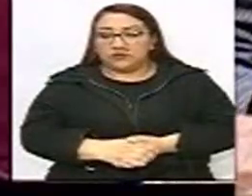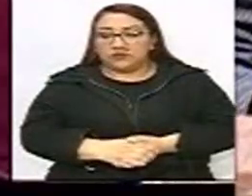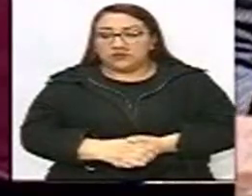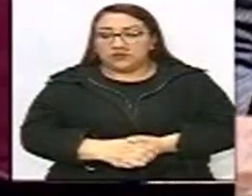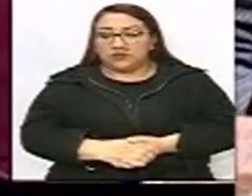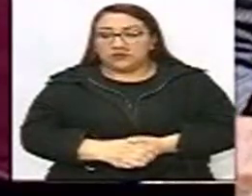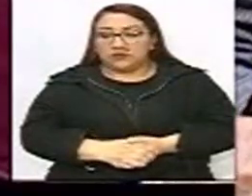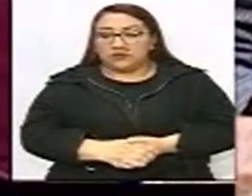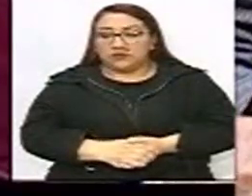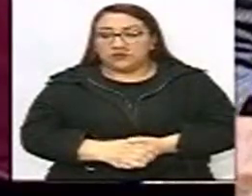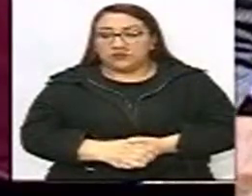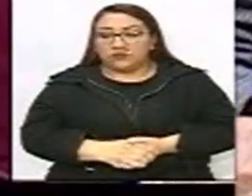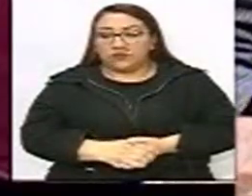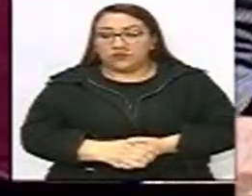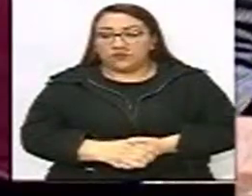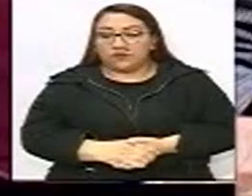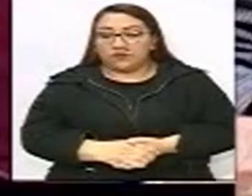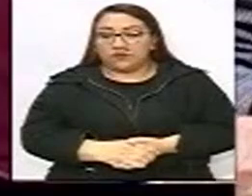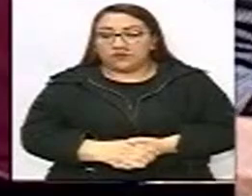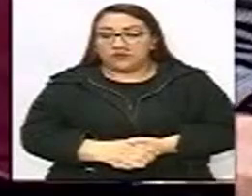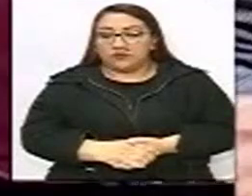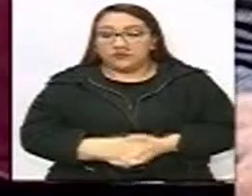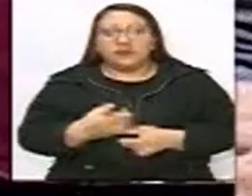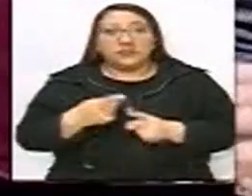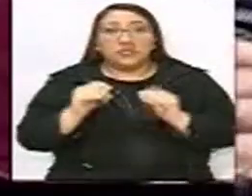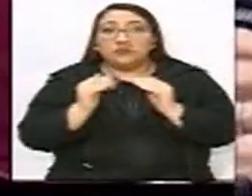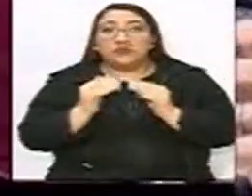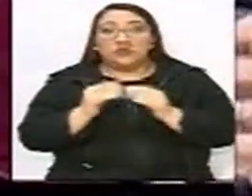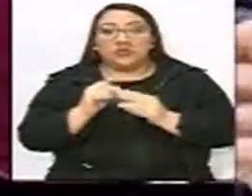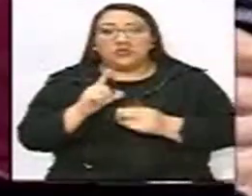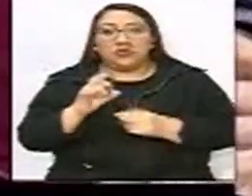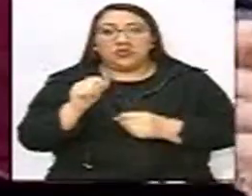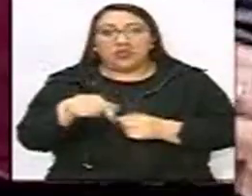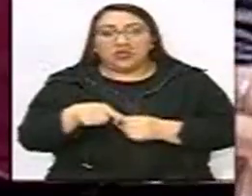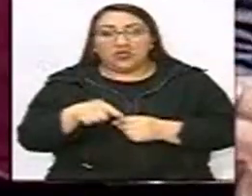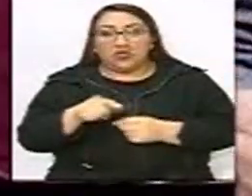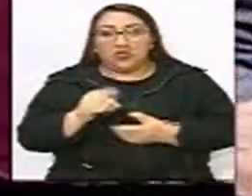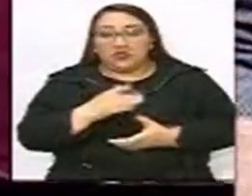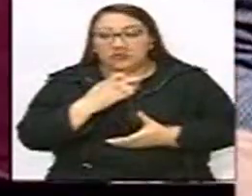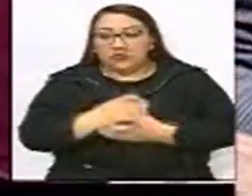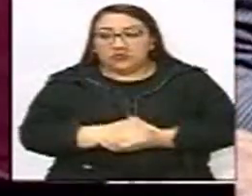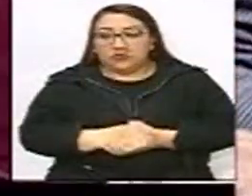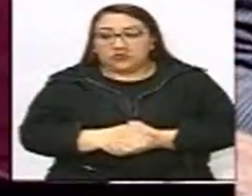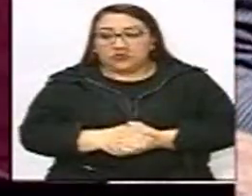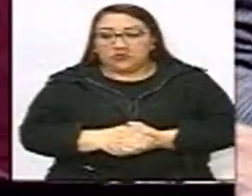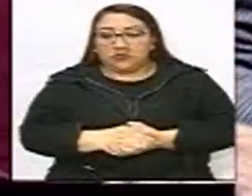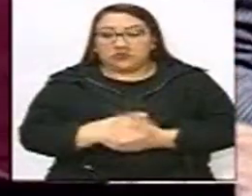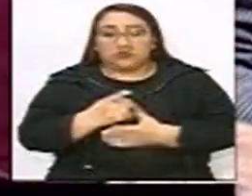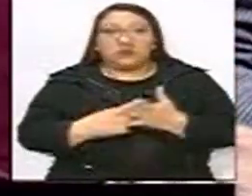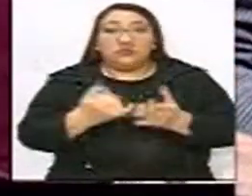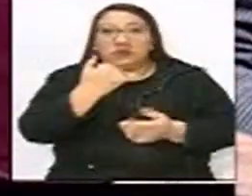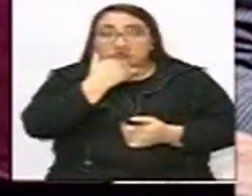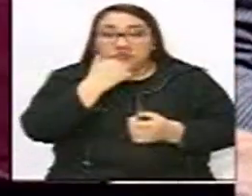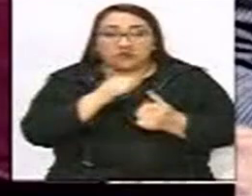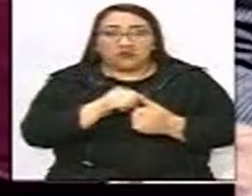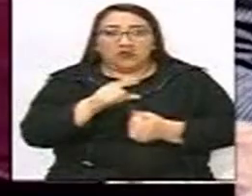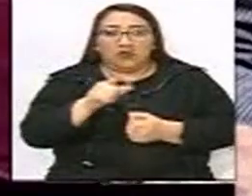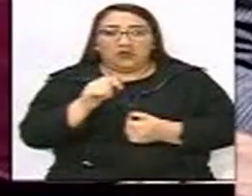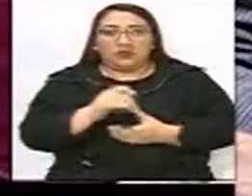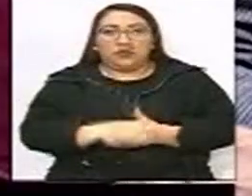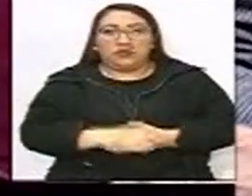misma manera. Pero bueno, en la misma línea, ¿no? Este perjuicio ocasionado por la